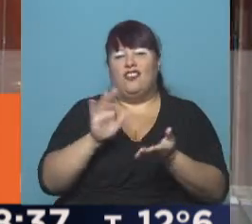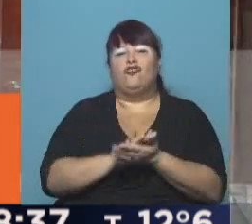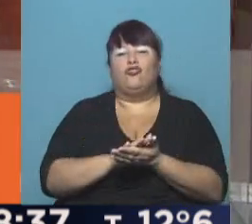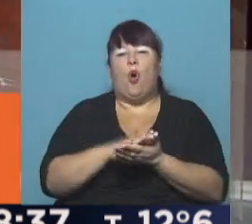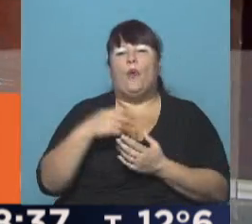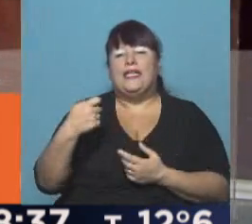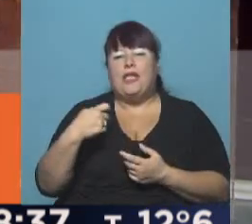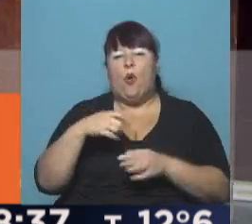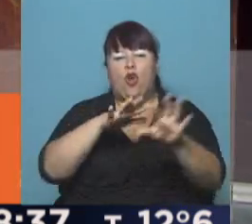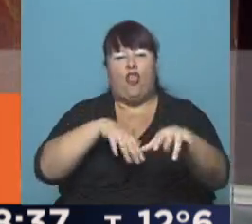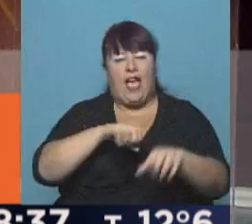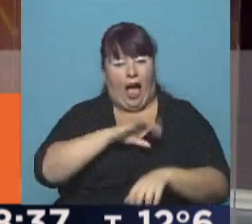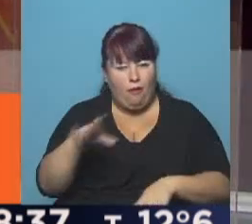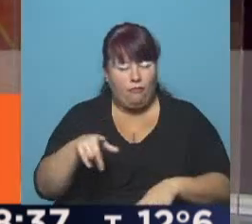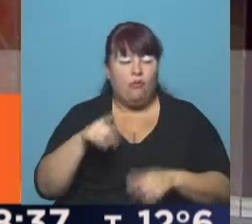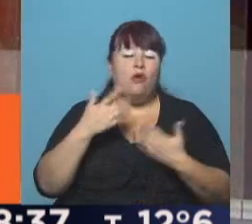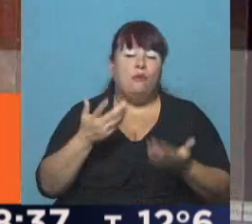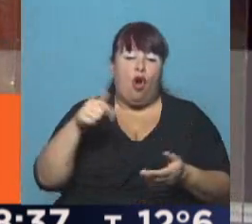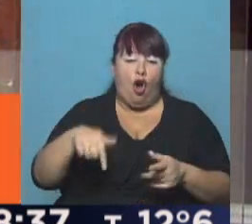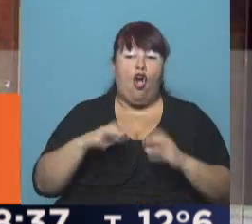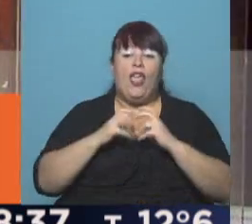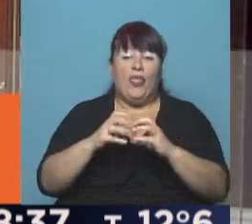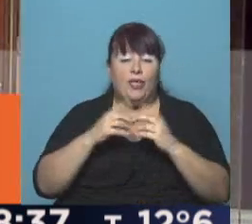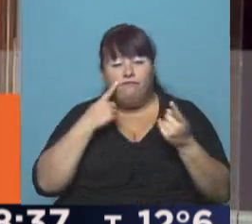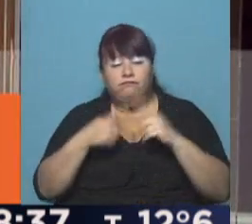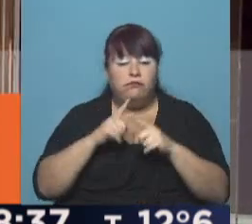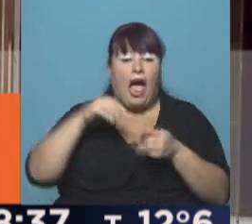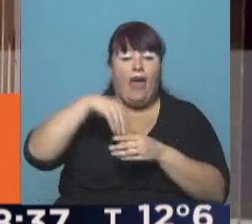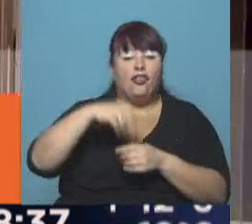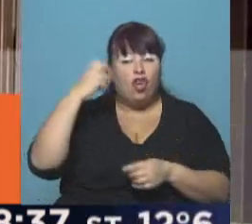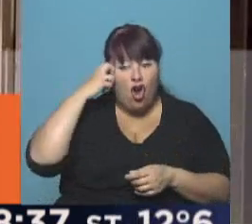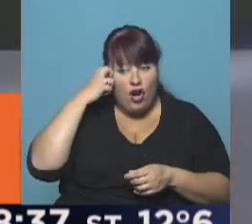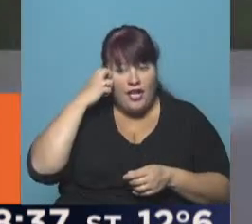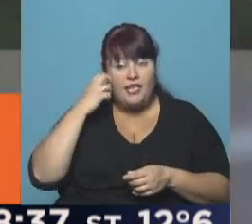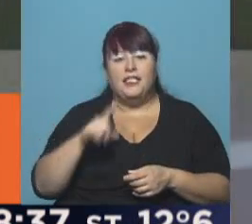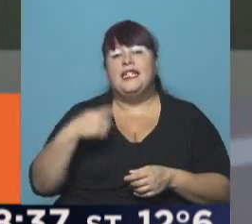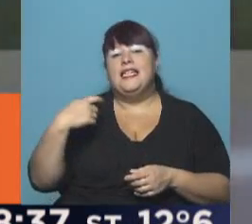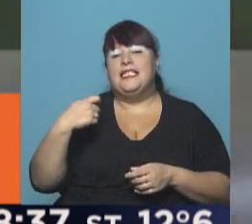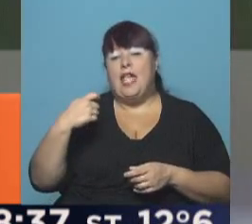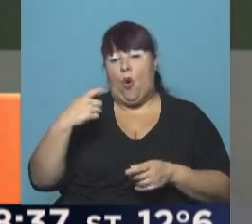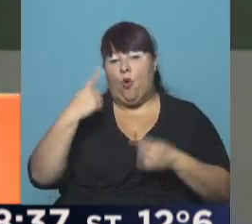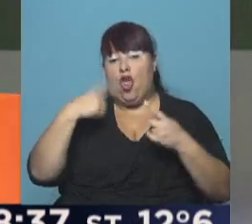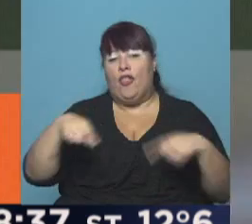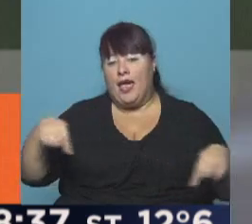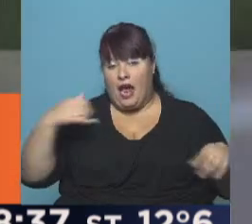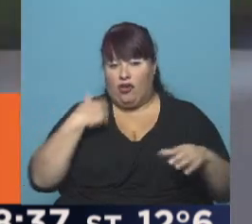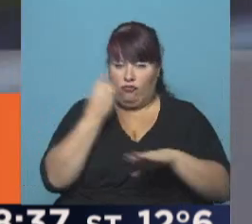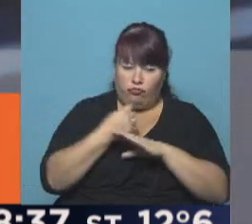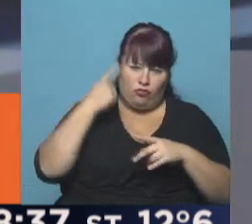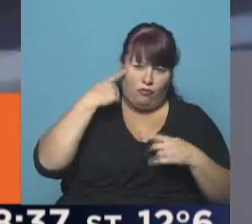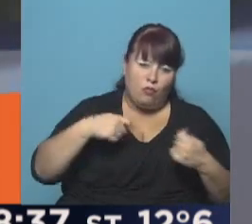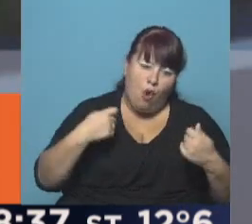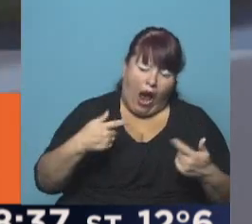caso de los seguros agrícolas por lo tanto hoy está en debate en el congreso desde el seguro multirriesgo que yo tengo posición es muy